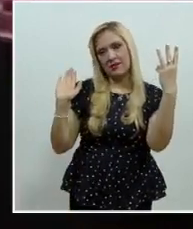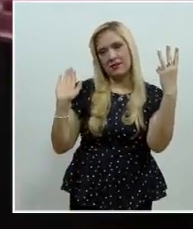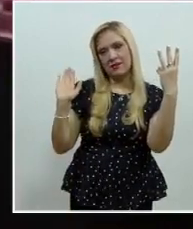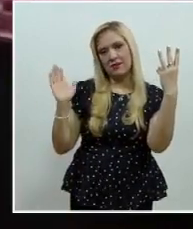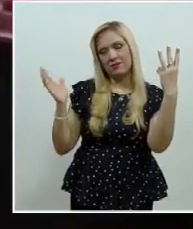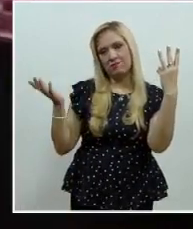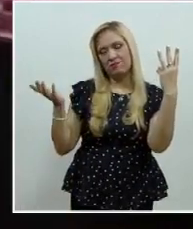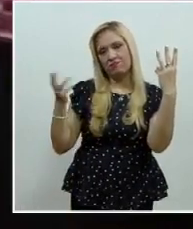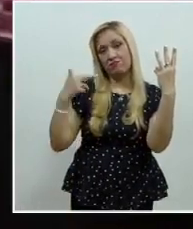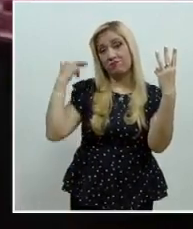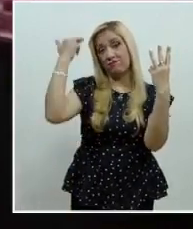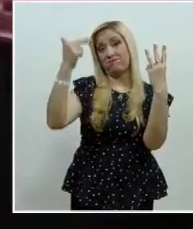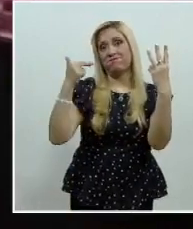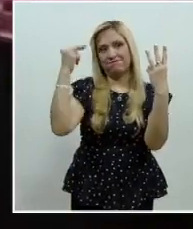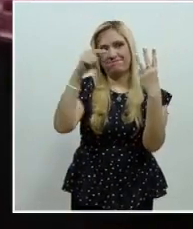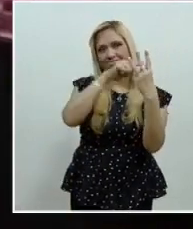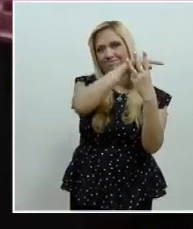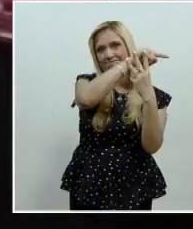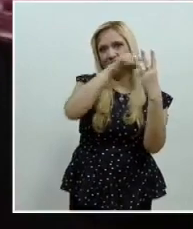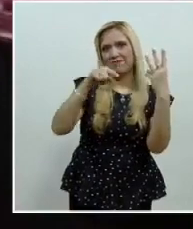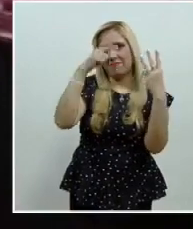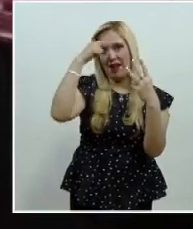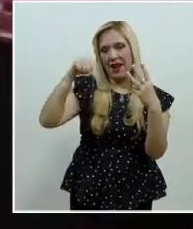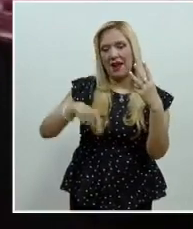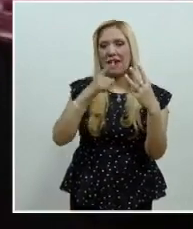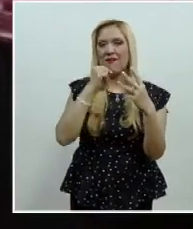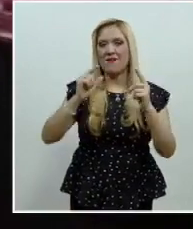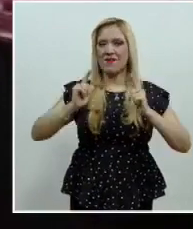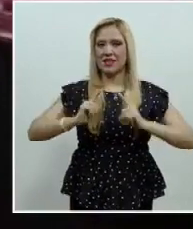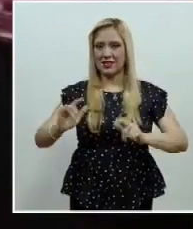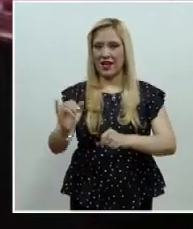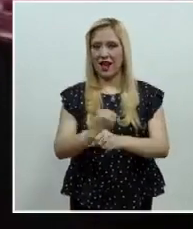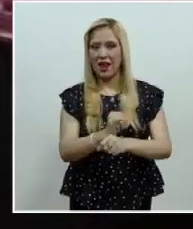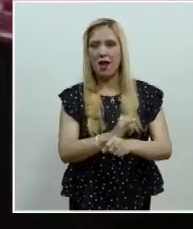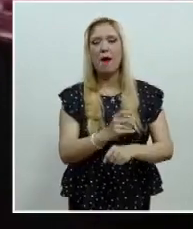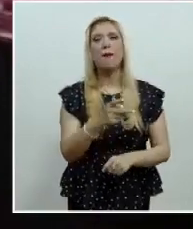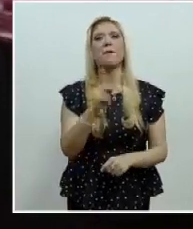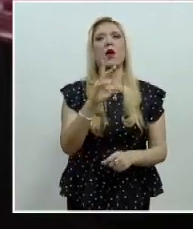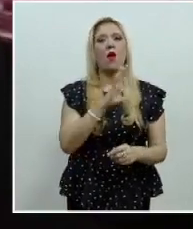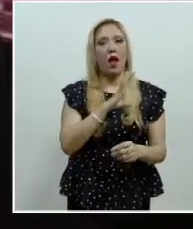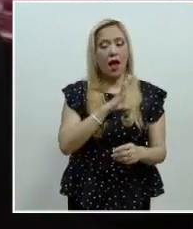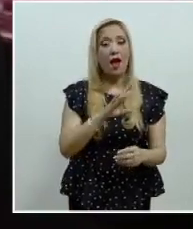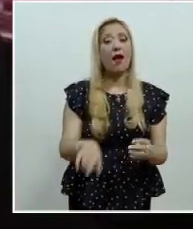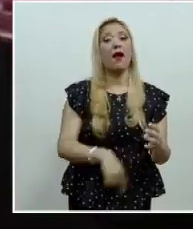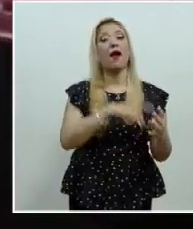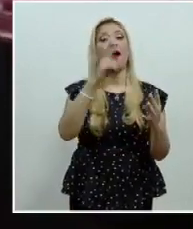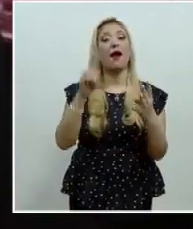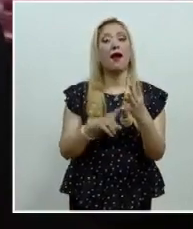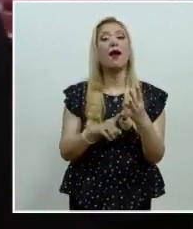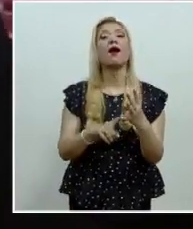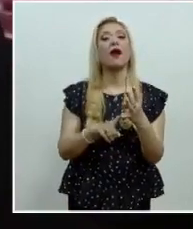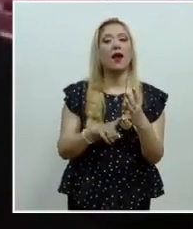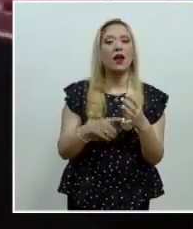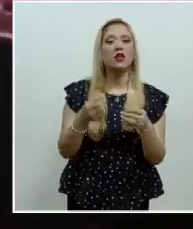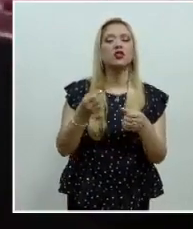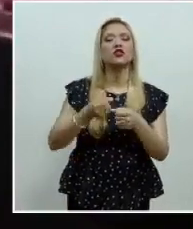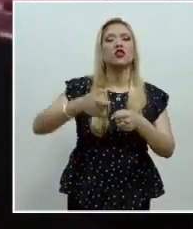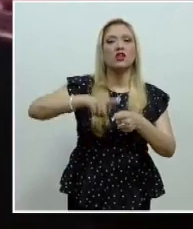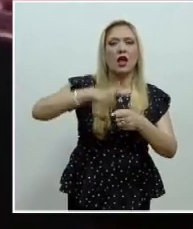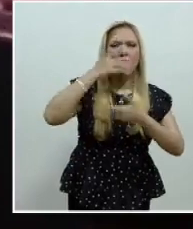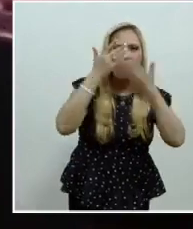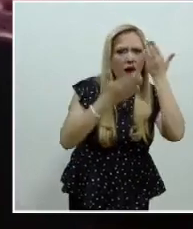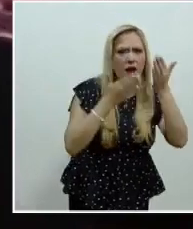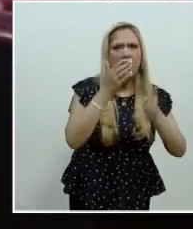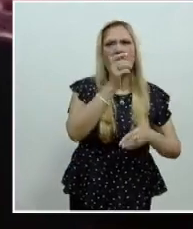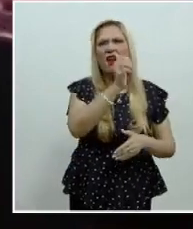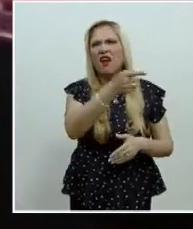grandes pilares de la Fiscalía, pero tenemos ahora trabajadores sociales, tenemos antropólogos,